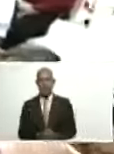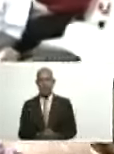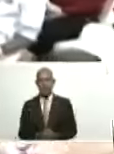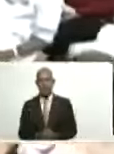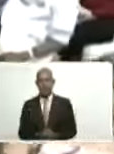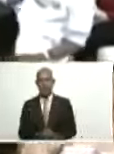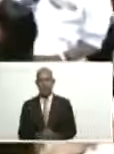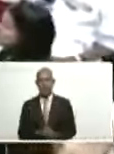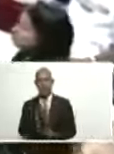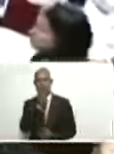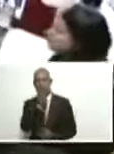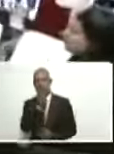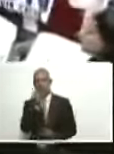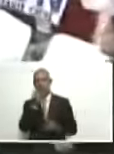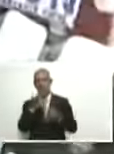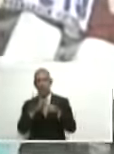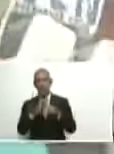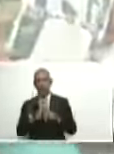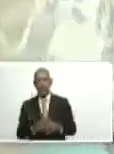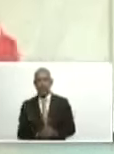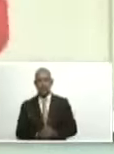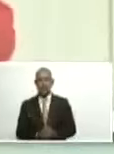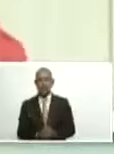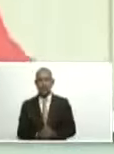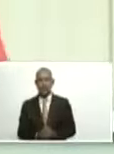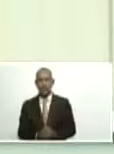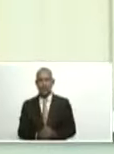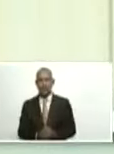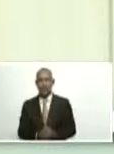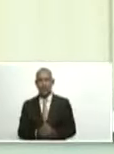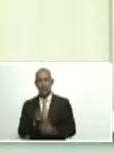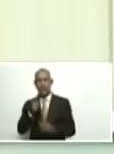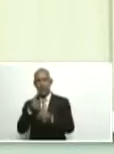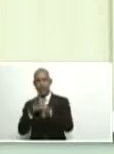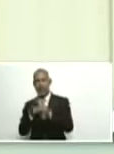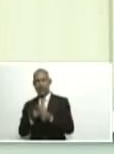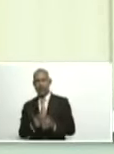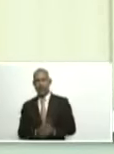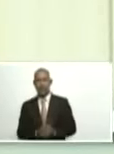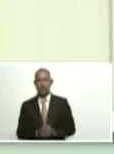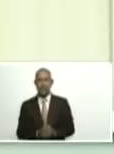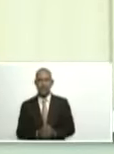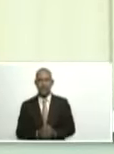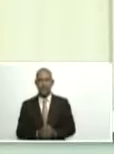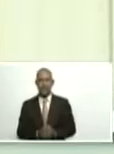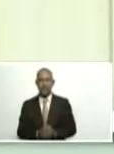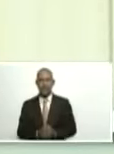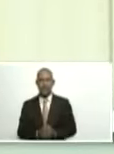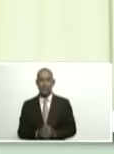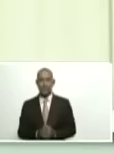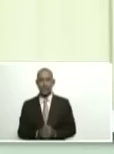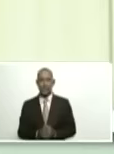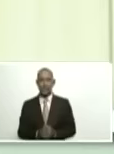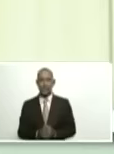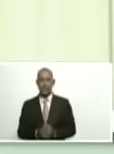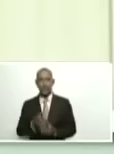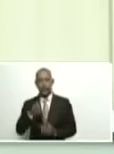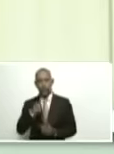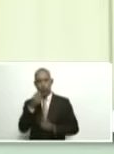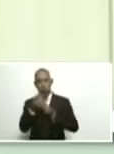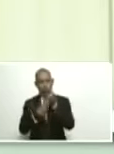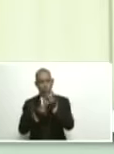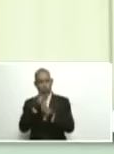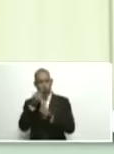inglés. X. ¿Ah? Es un X. ¿Ah? Yo saqué este